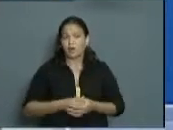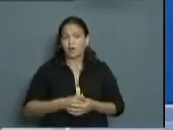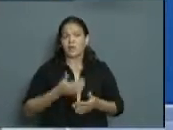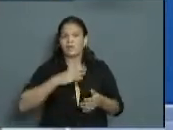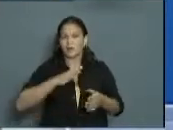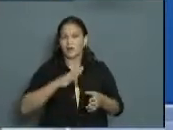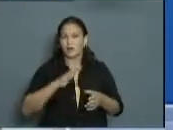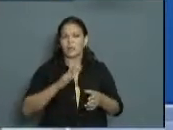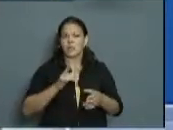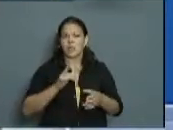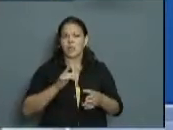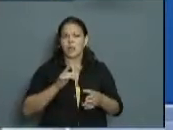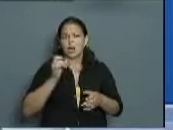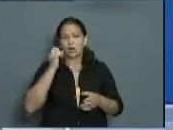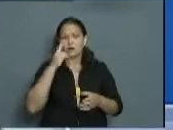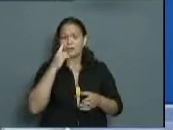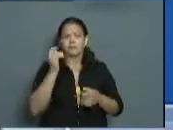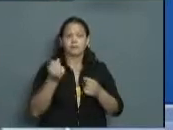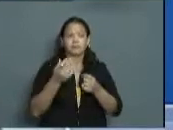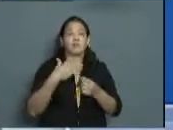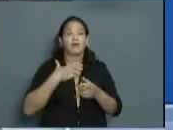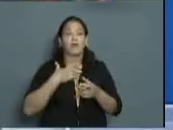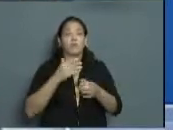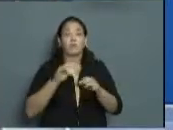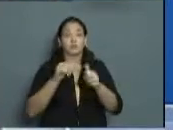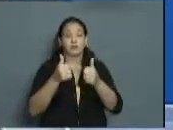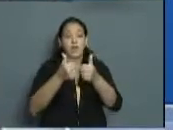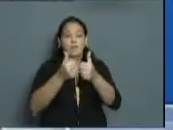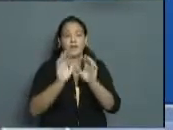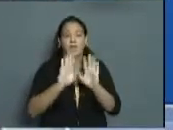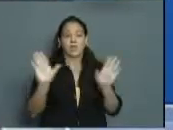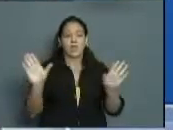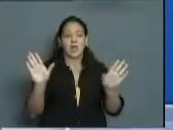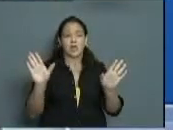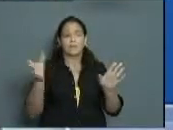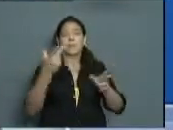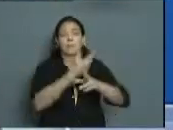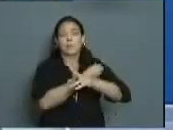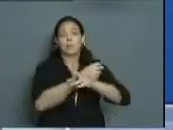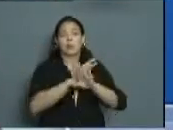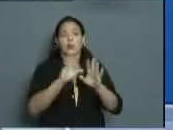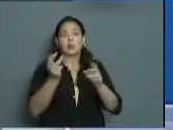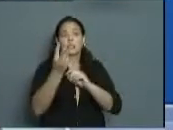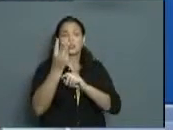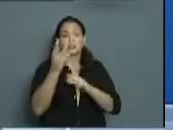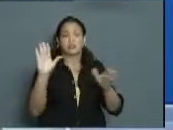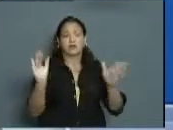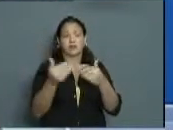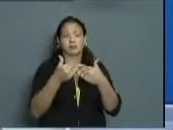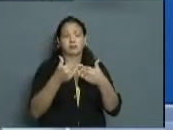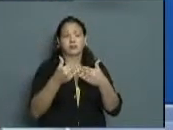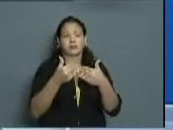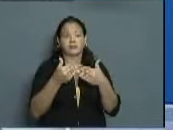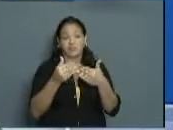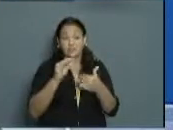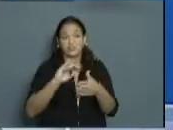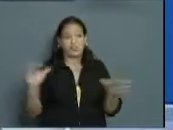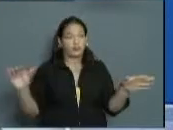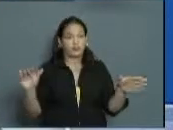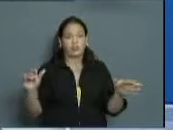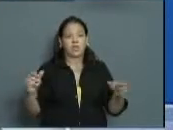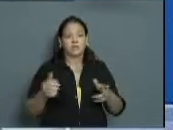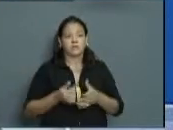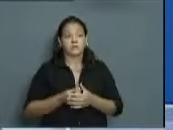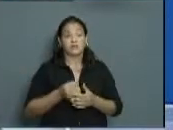esperar que suprima los síntomas, ya voy cuando esté bien, como dice el profe Juan Carlos, me pongo mi dosis y ya cerré mi esquema. Es decir, que de segunda para tercera